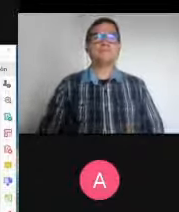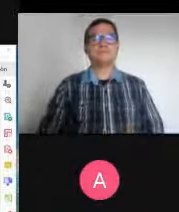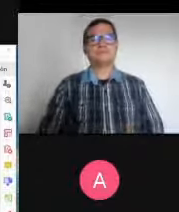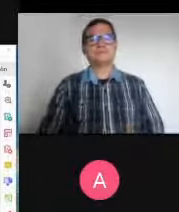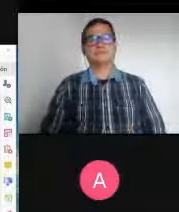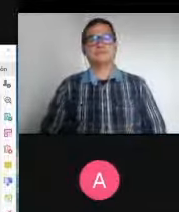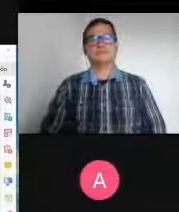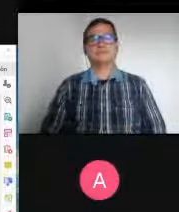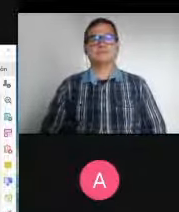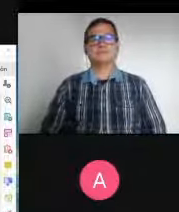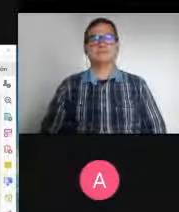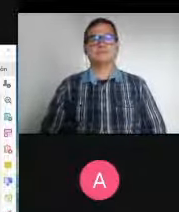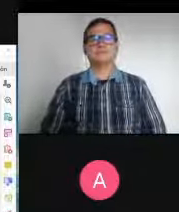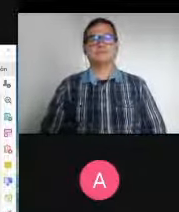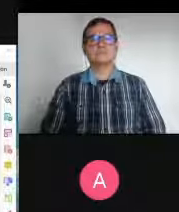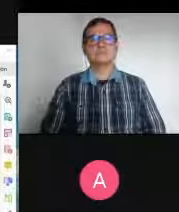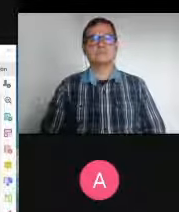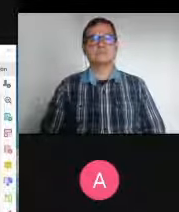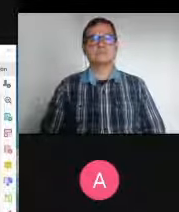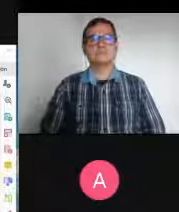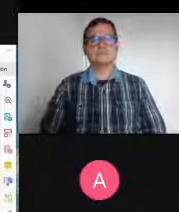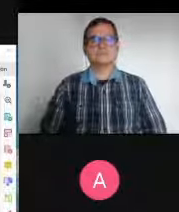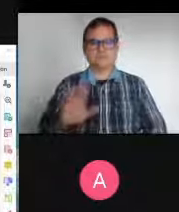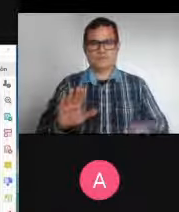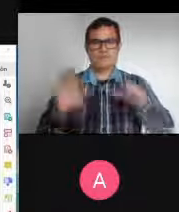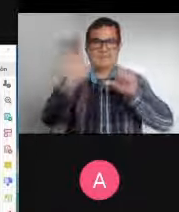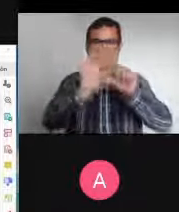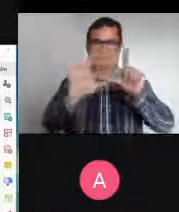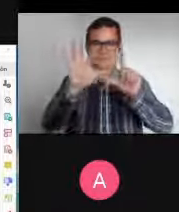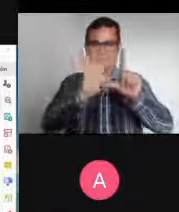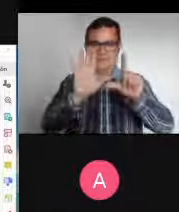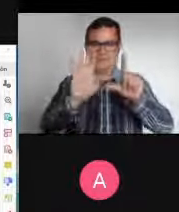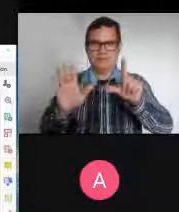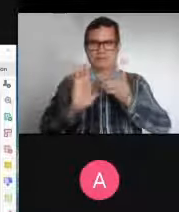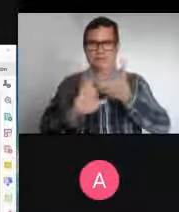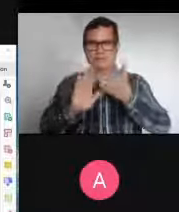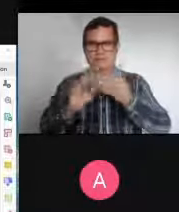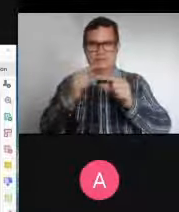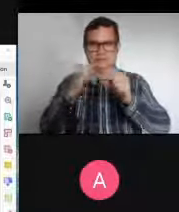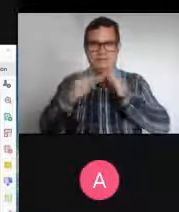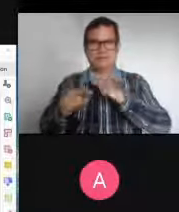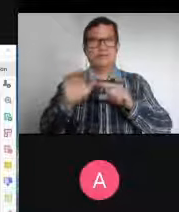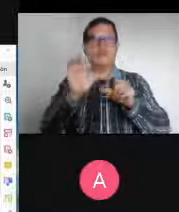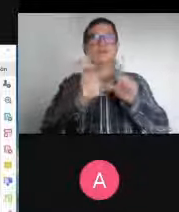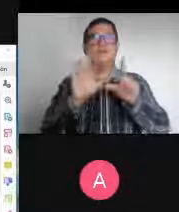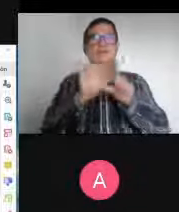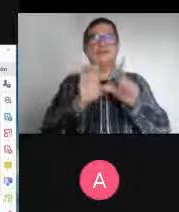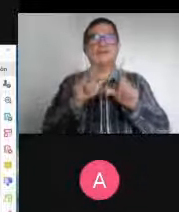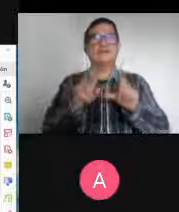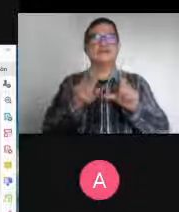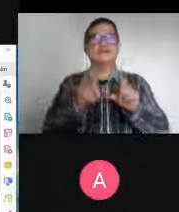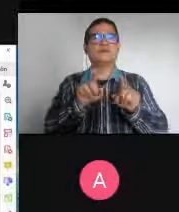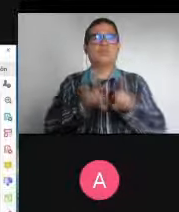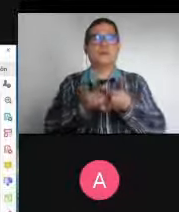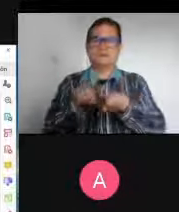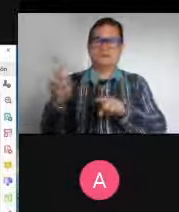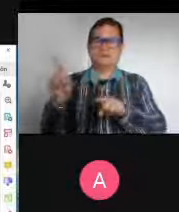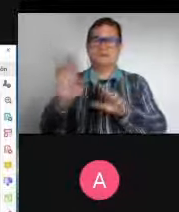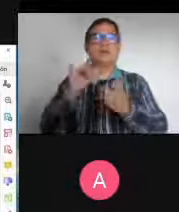Usted coloqué ya. Perdón, perdón, ese es un video. No, ese no es la asistencia, ese es un videito. Bueno, ahí les coloqué el videito, ya les coloco la asistencia. La asistencia es este